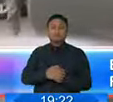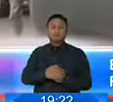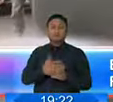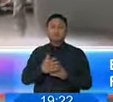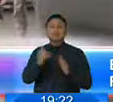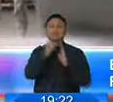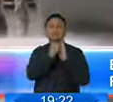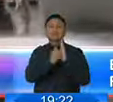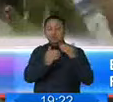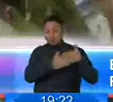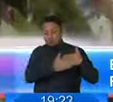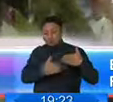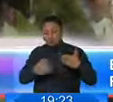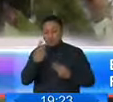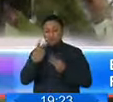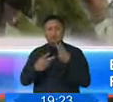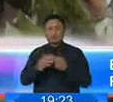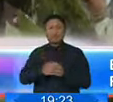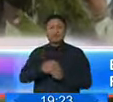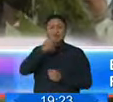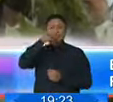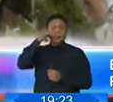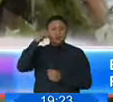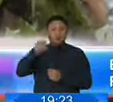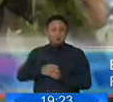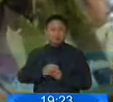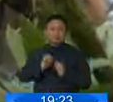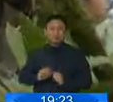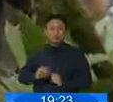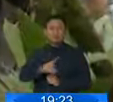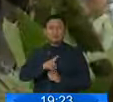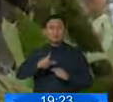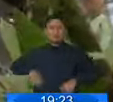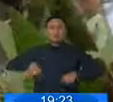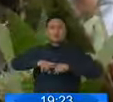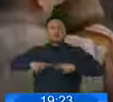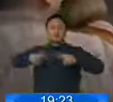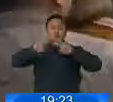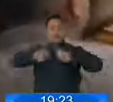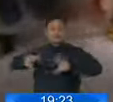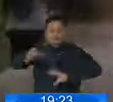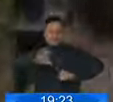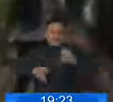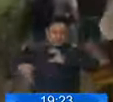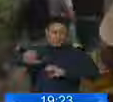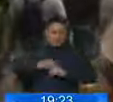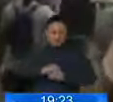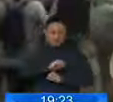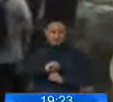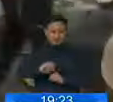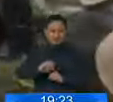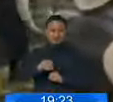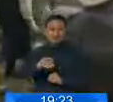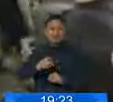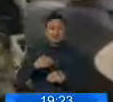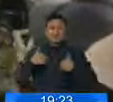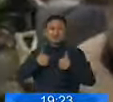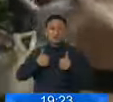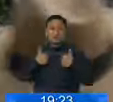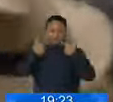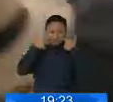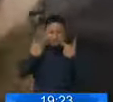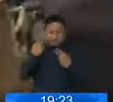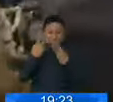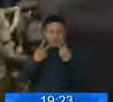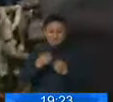terminó con una visita a Puyo, en Pastaza, donde recorrió centros de investigación científica y de cautiverio de vida silvestre.